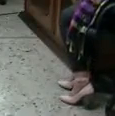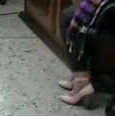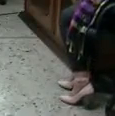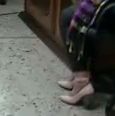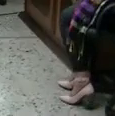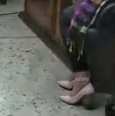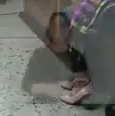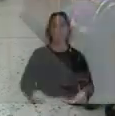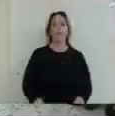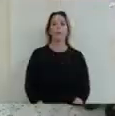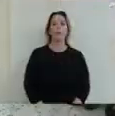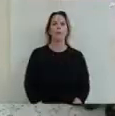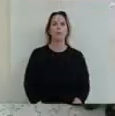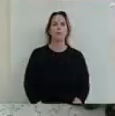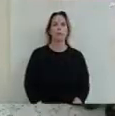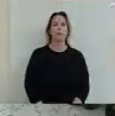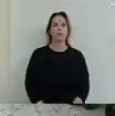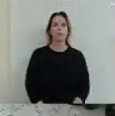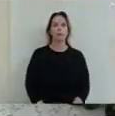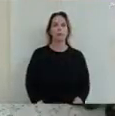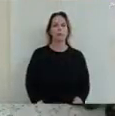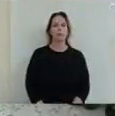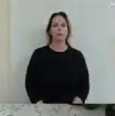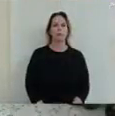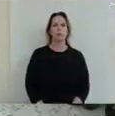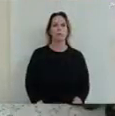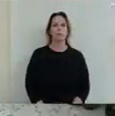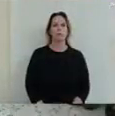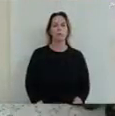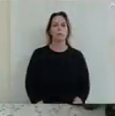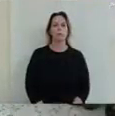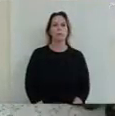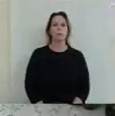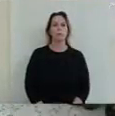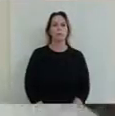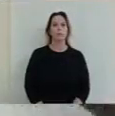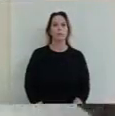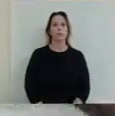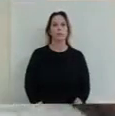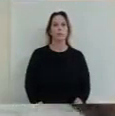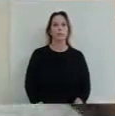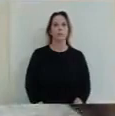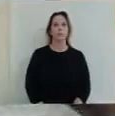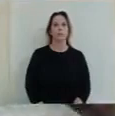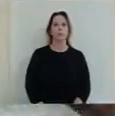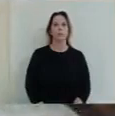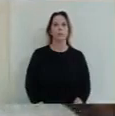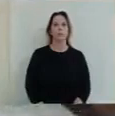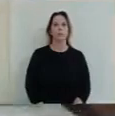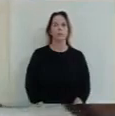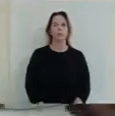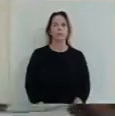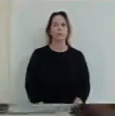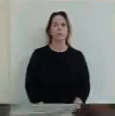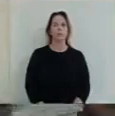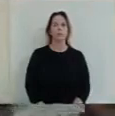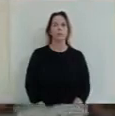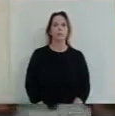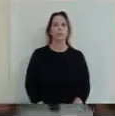por unanimidad. Ahora voy a solicitar que lea la parte modificada y que se... Y bueno, pero hay que